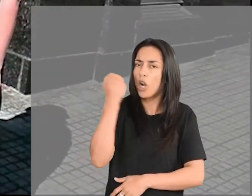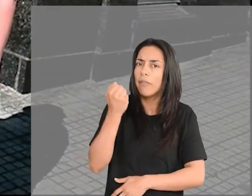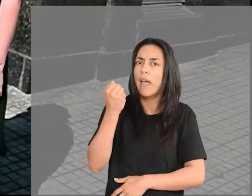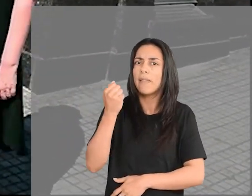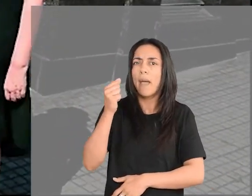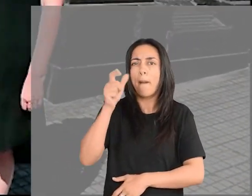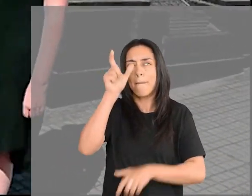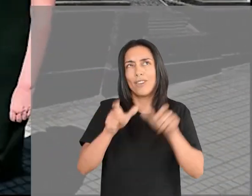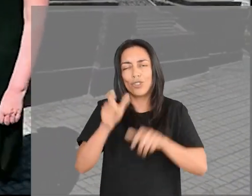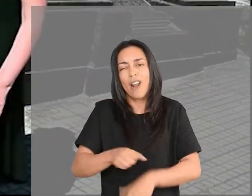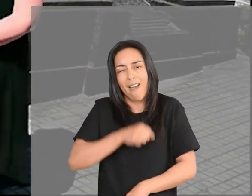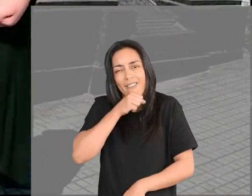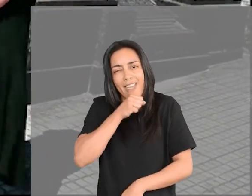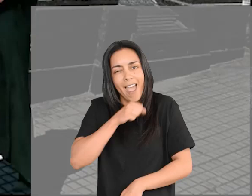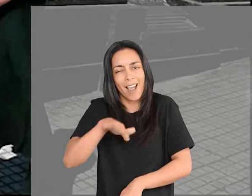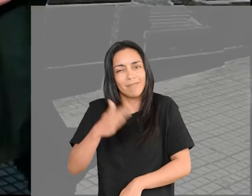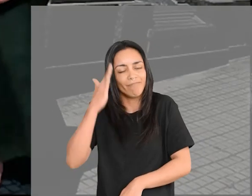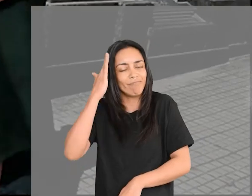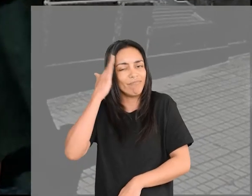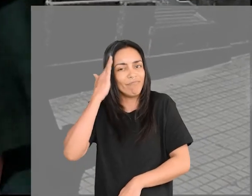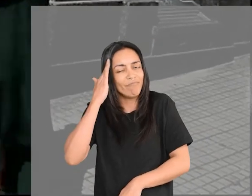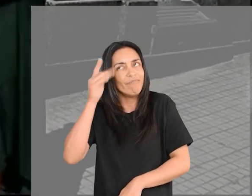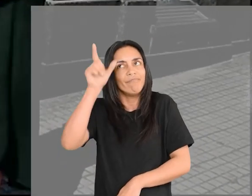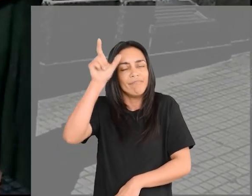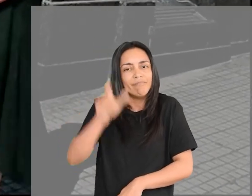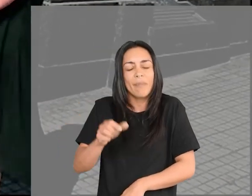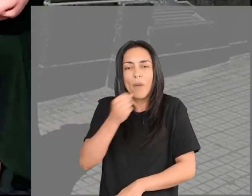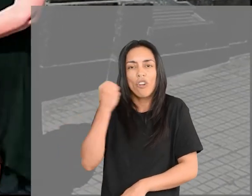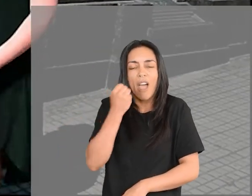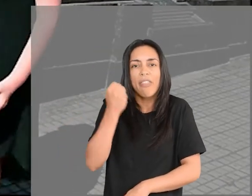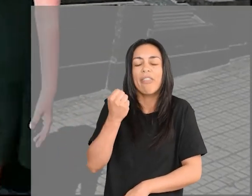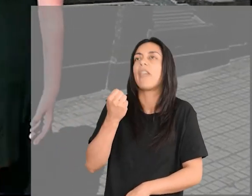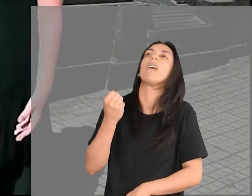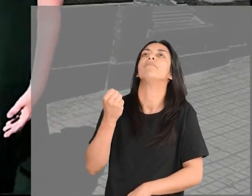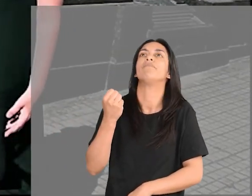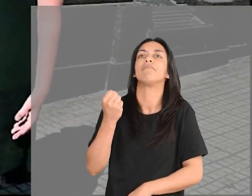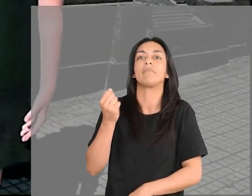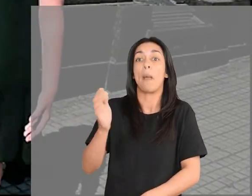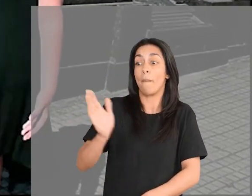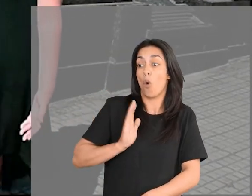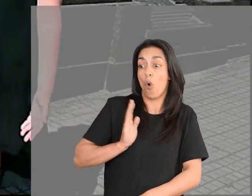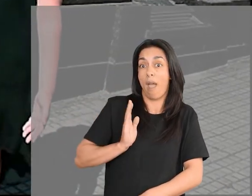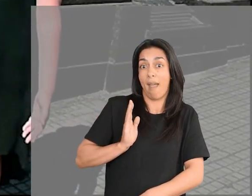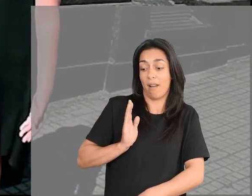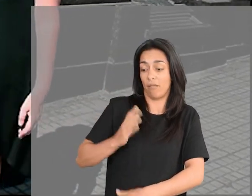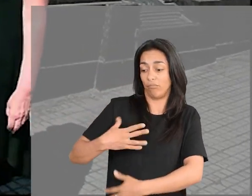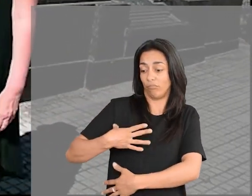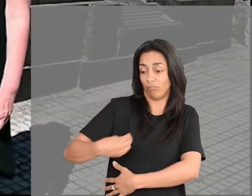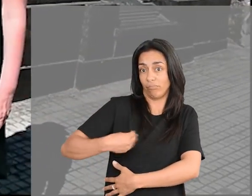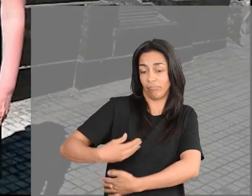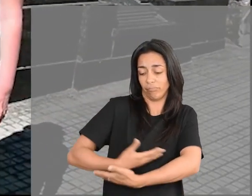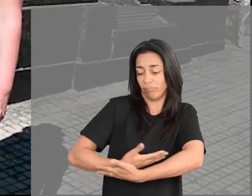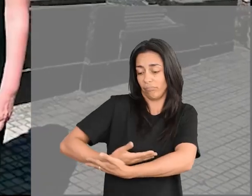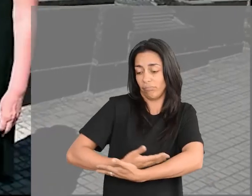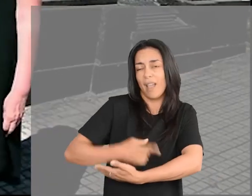es que la mujer amamantando al niño es una virtud teológica, y